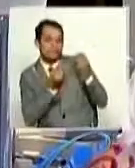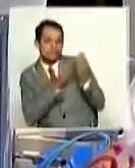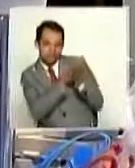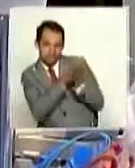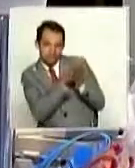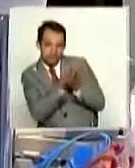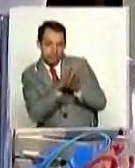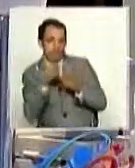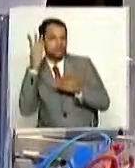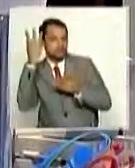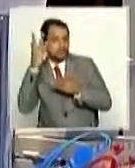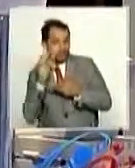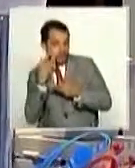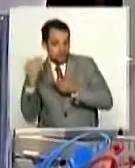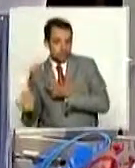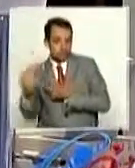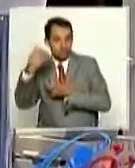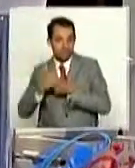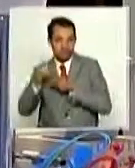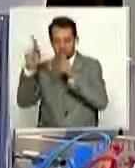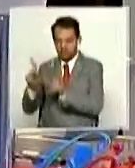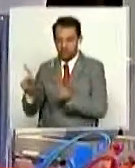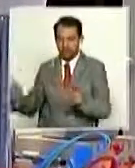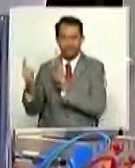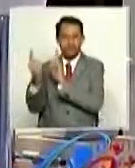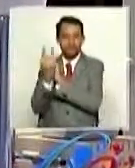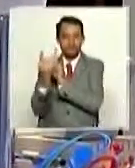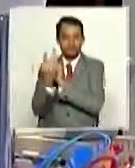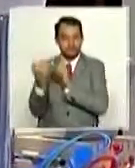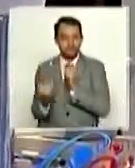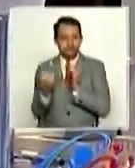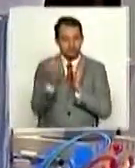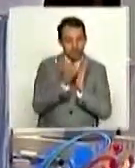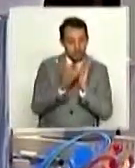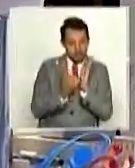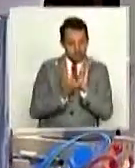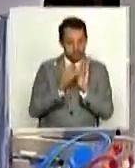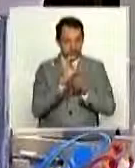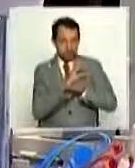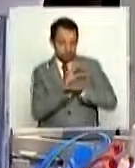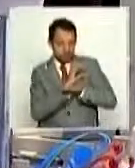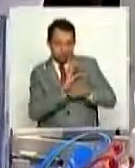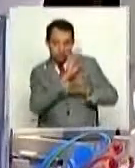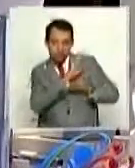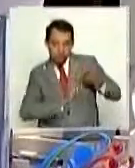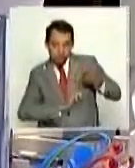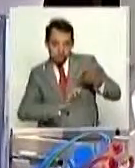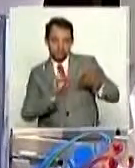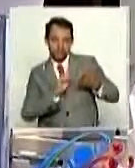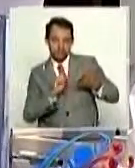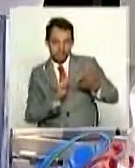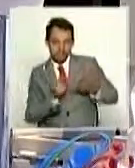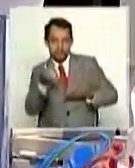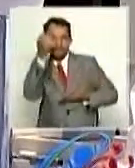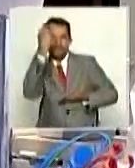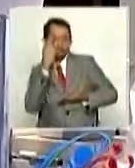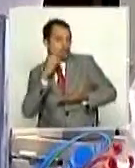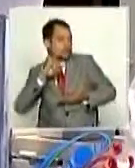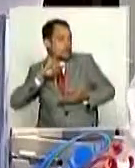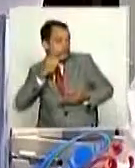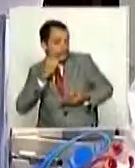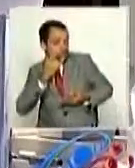que es la rutina nuestra en la consulta. Estos programas no los editamos, son espontáneos, es del corazón. Si hay